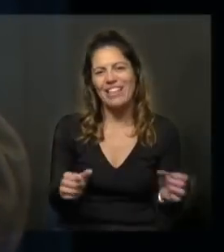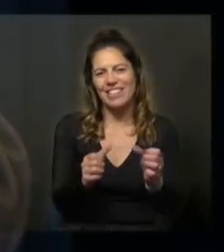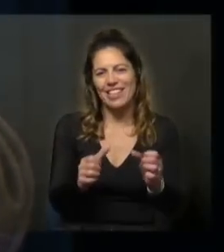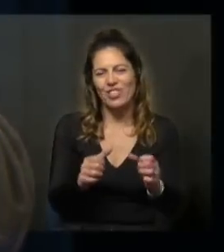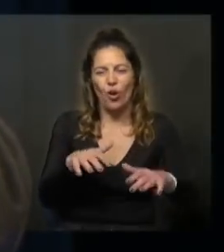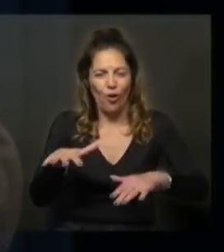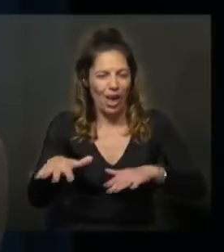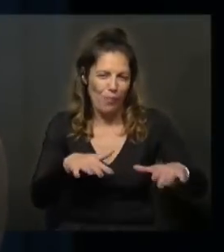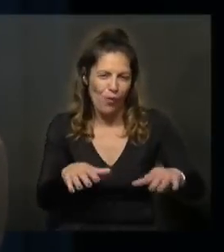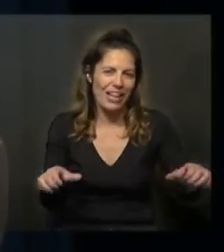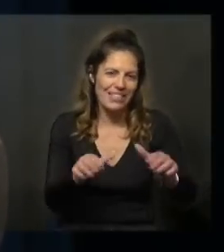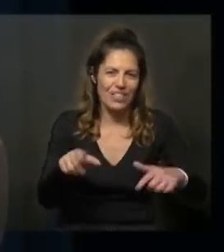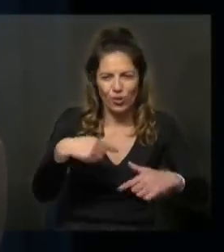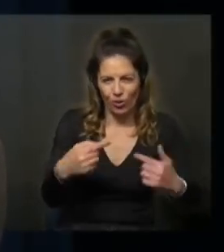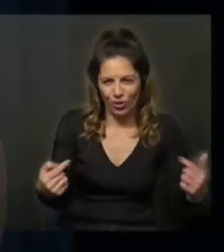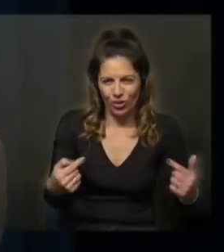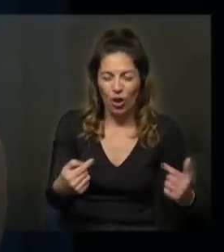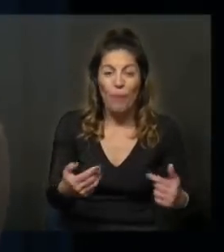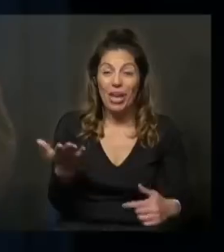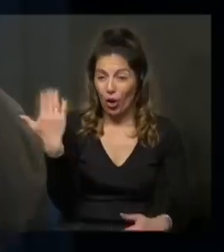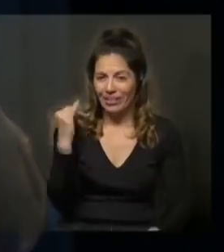otros lo han hecho pero